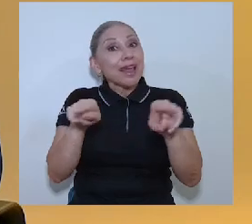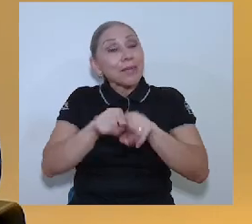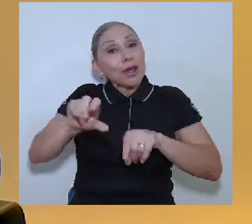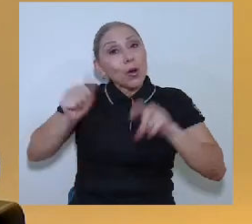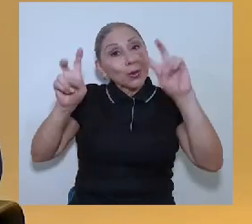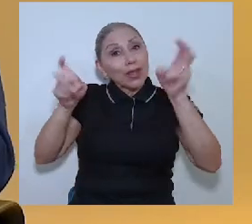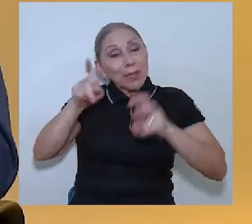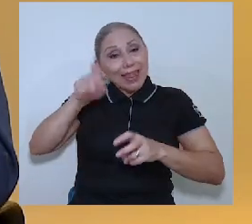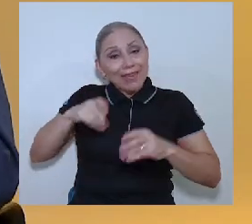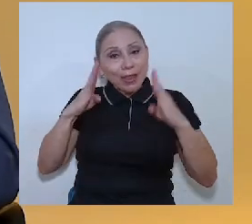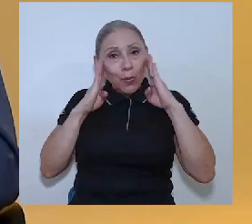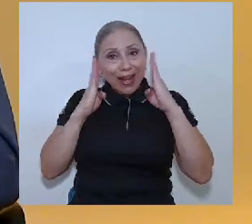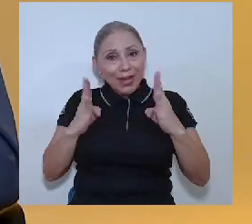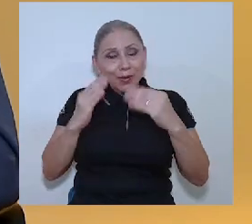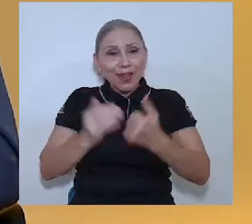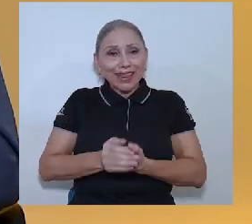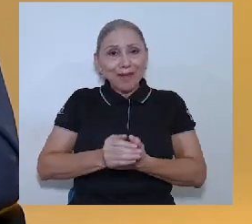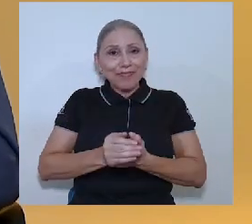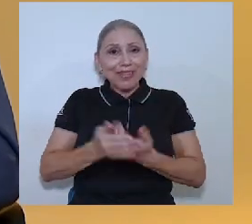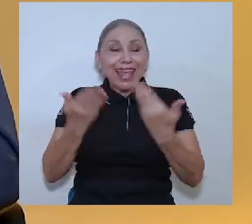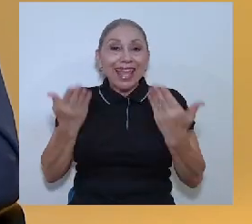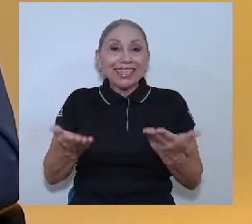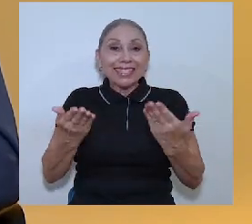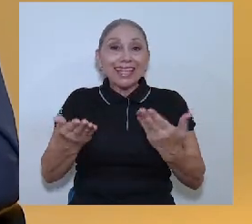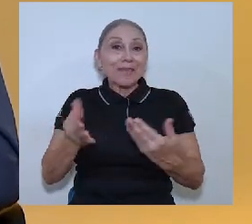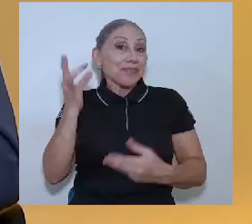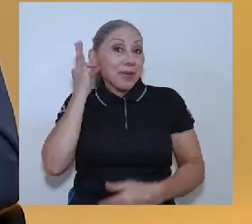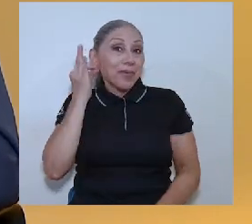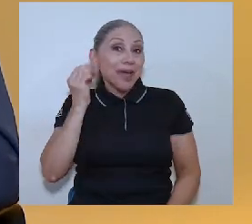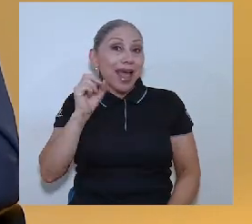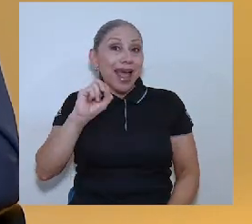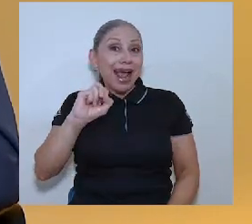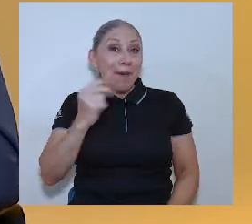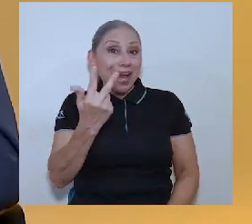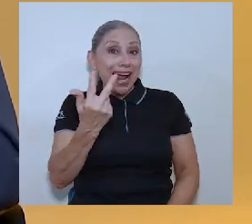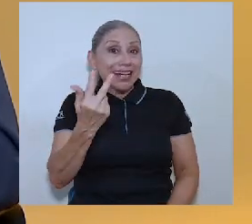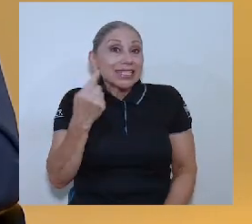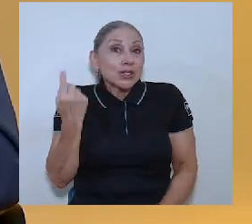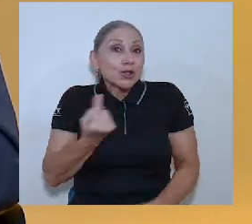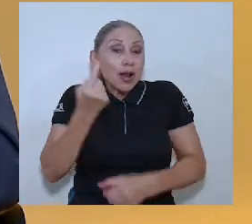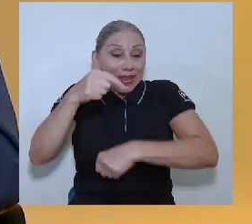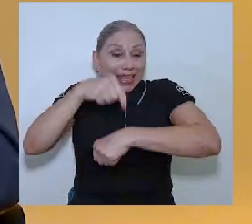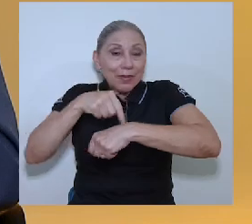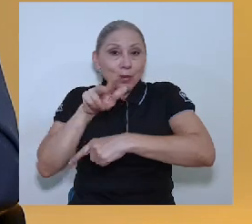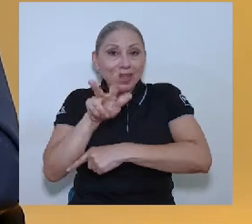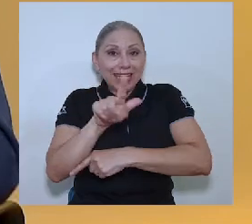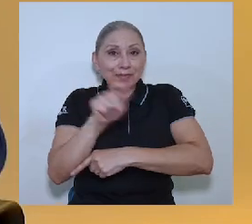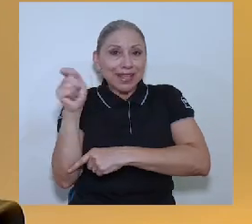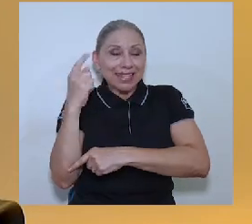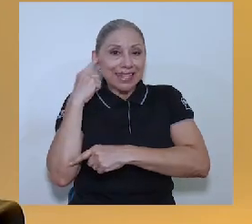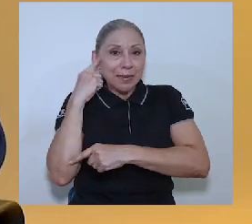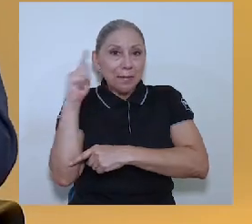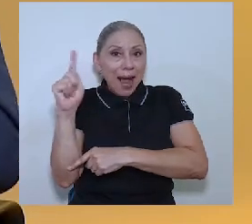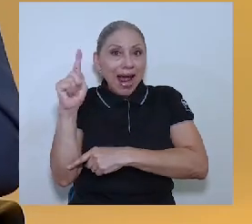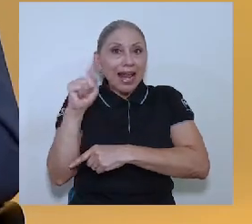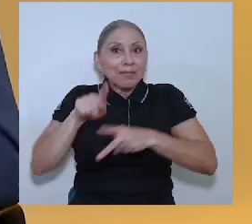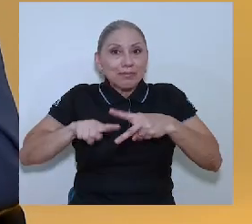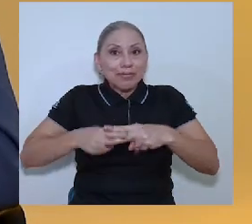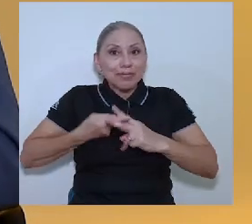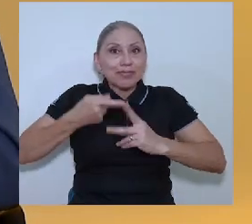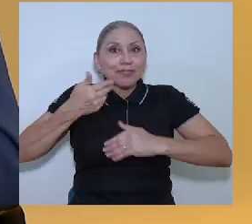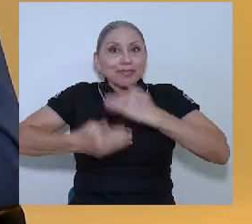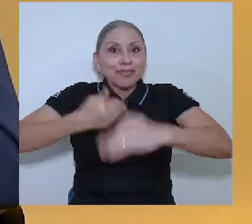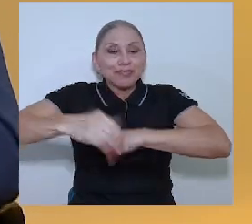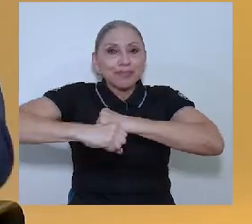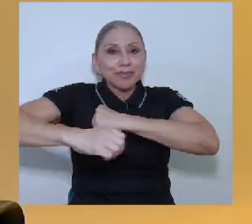factor que hay que tomar en cuenta es que Kamala Harris apenas tuvo 3 meses para emprender su